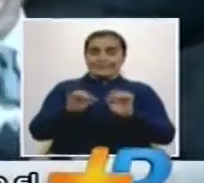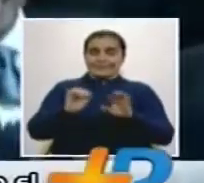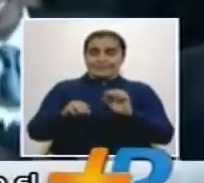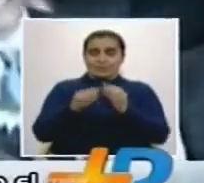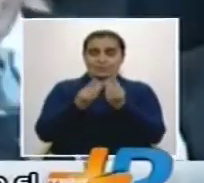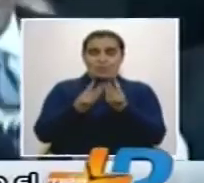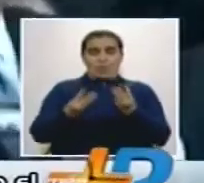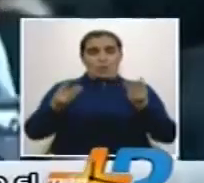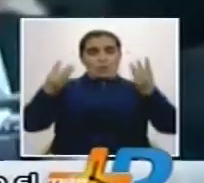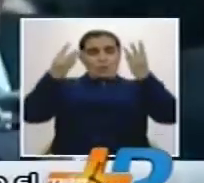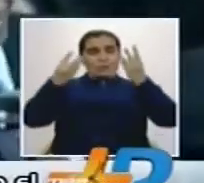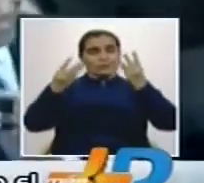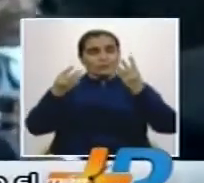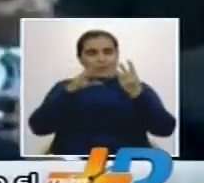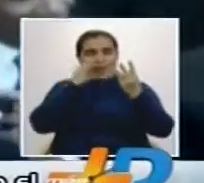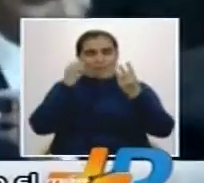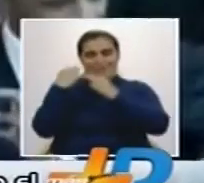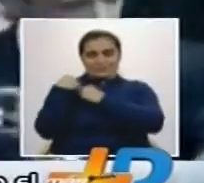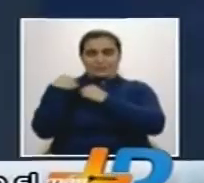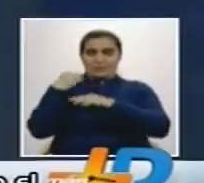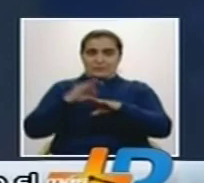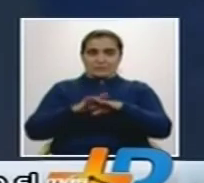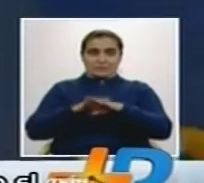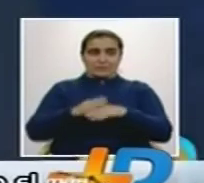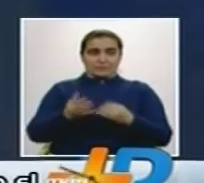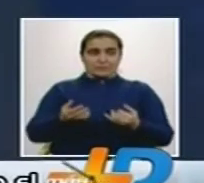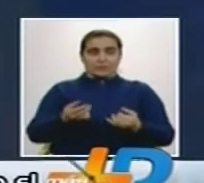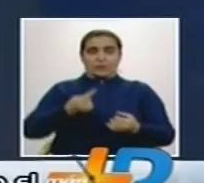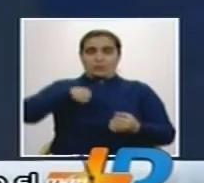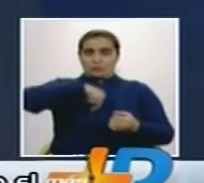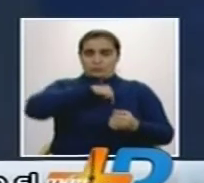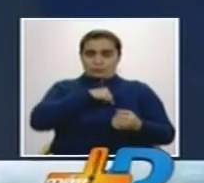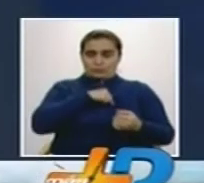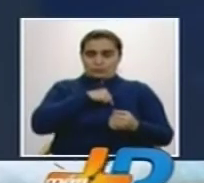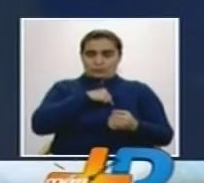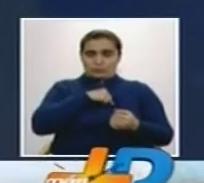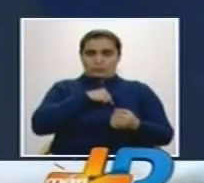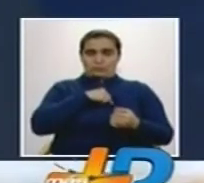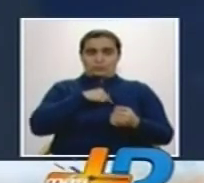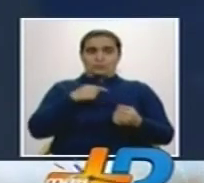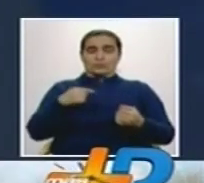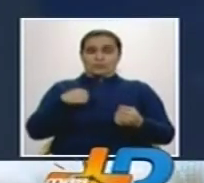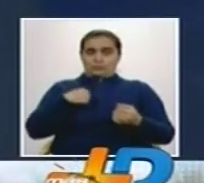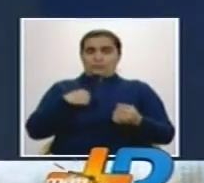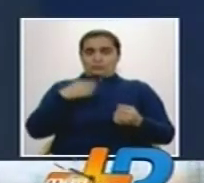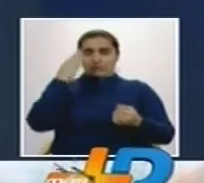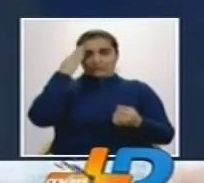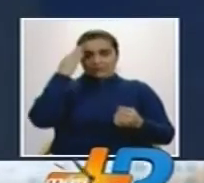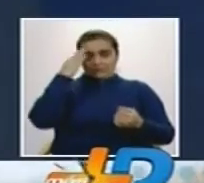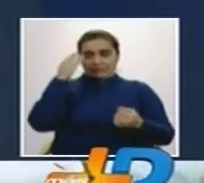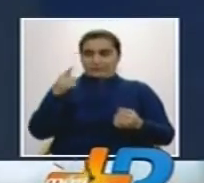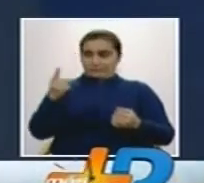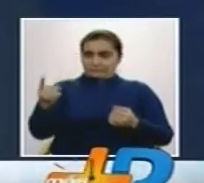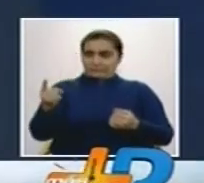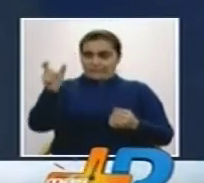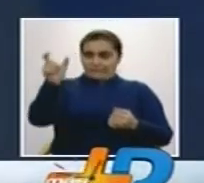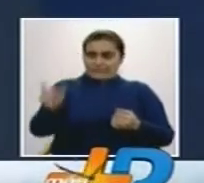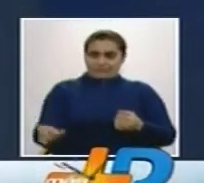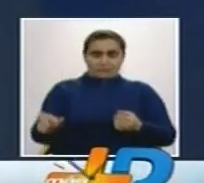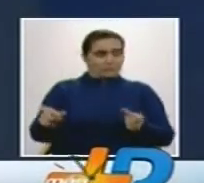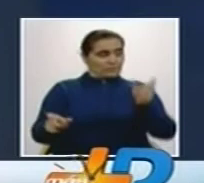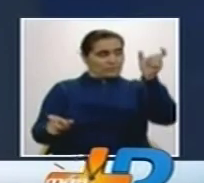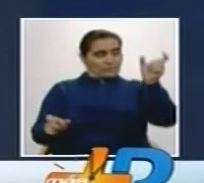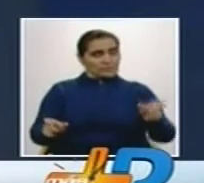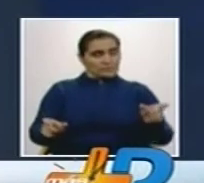ONU, Ban Ki-moon, al momento de inaugurar la cumbre. Nuestros individuos han tenido muestras históricas